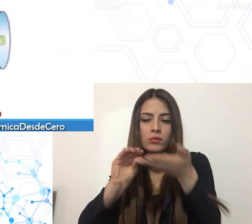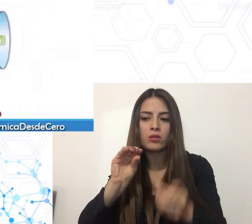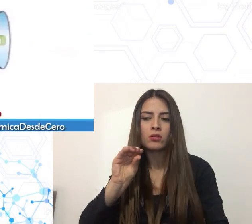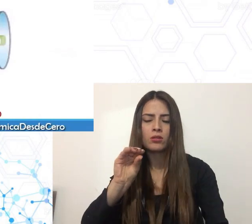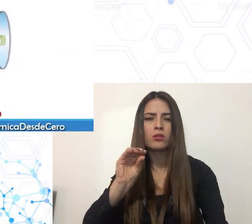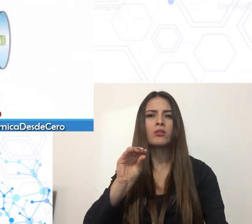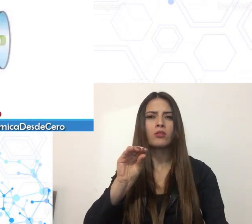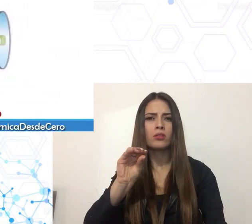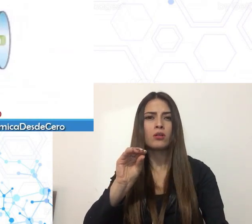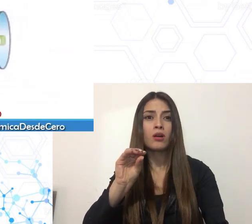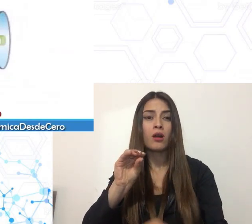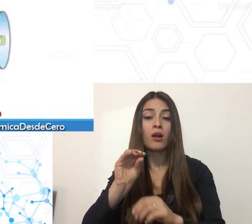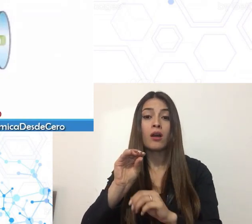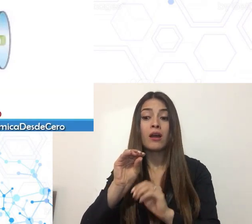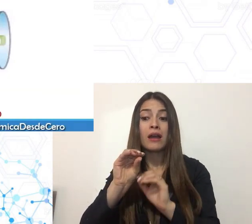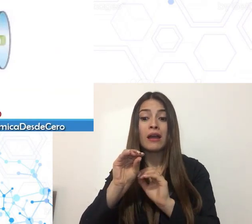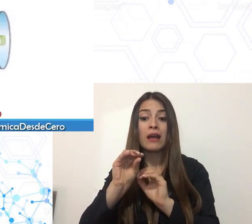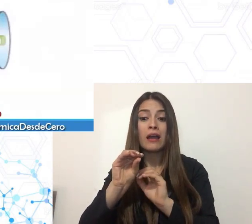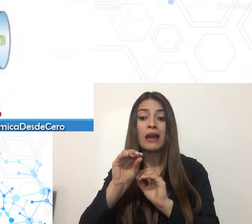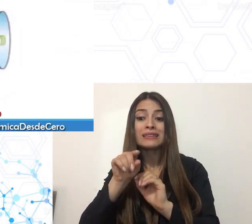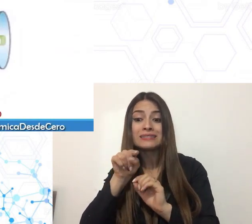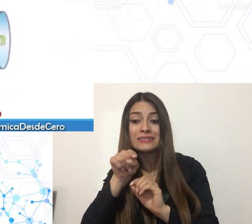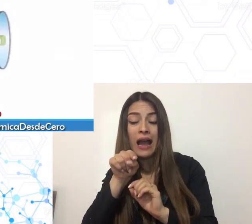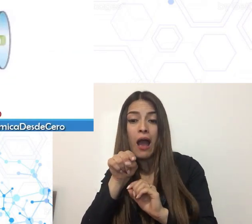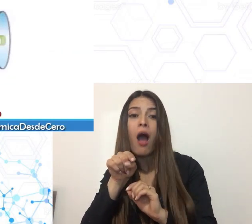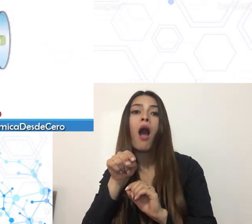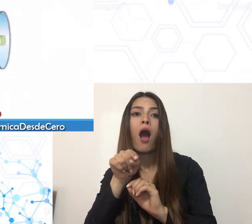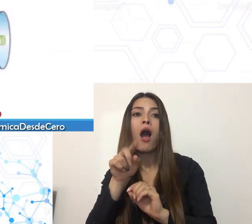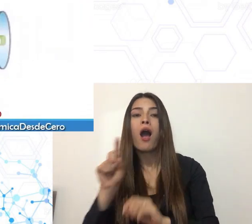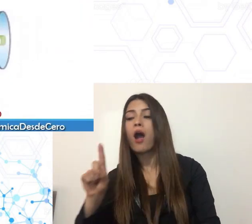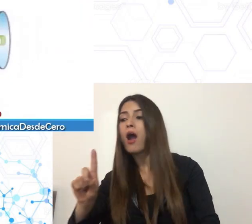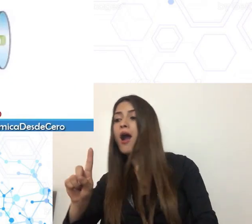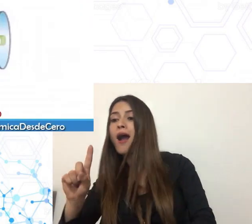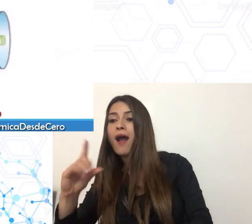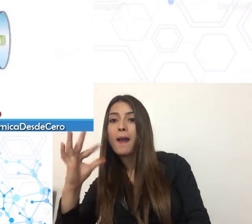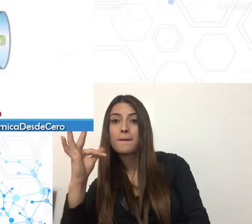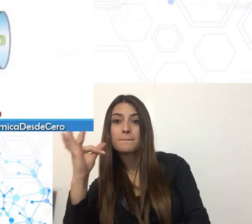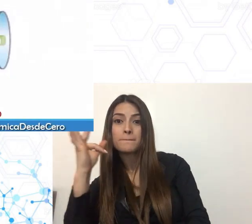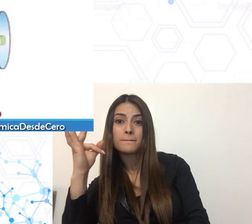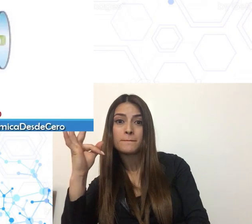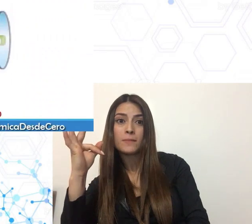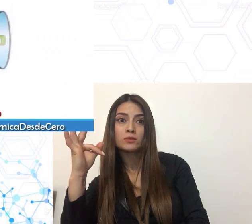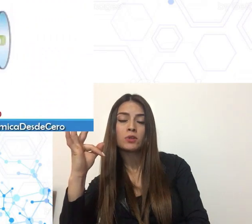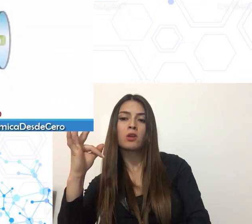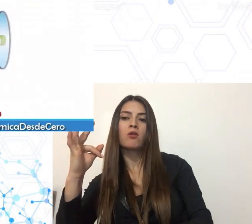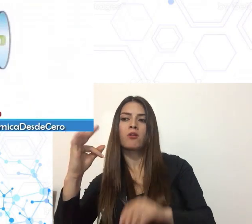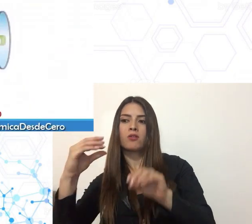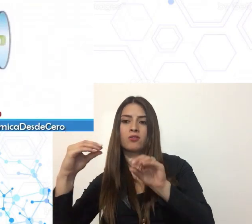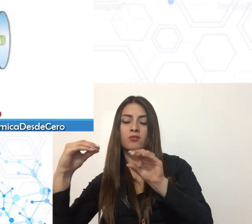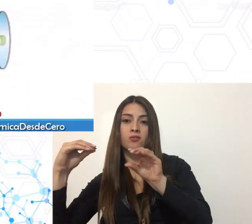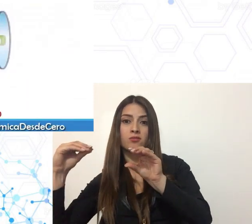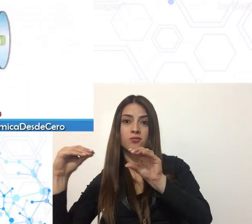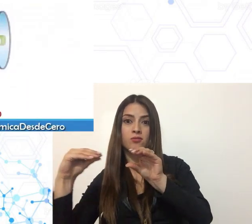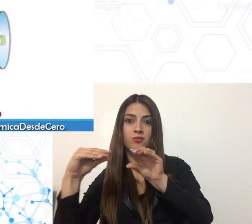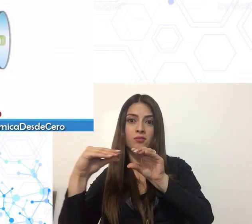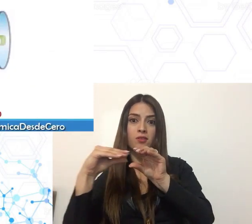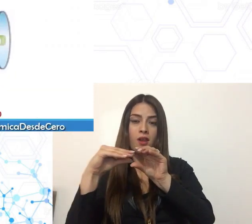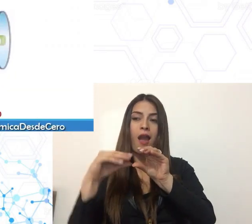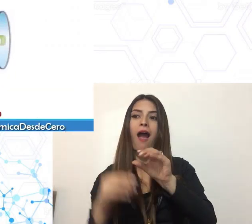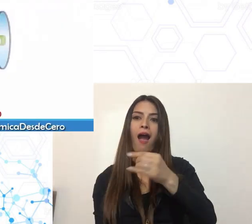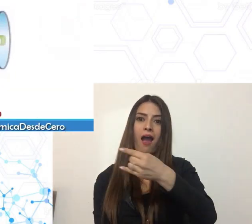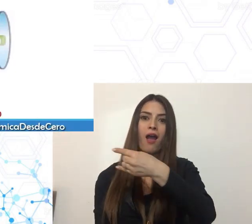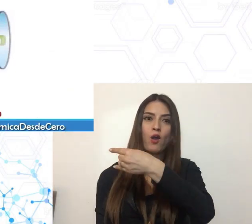atraídos por el ánodo y que obviamente, como se había podido estudiar con anterioridad por Thomson y por Crookes, eran los llamados